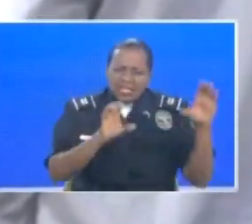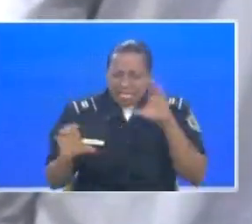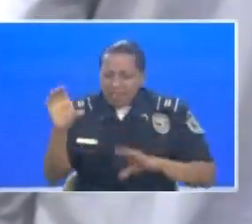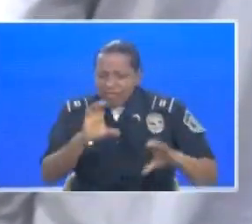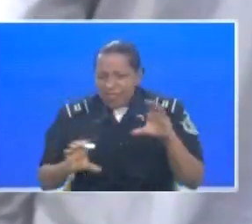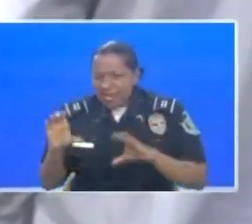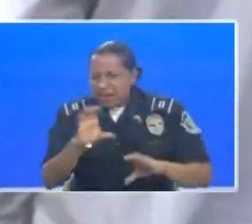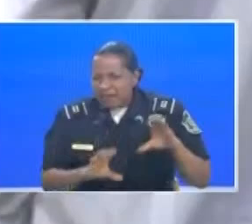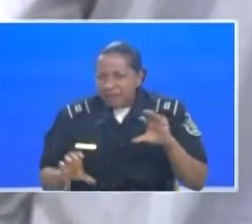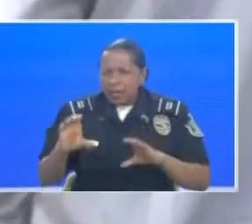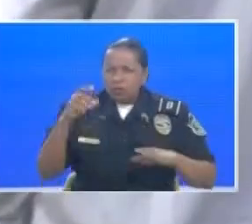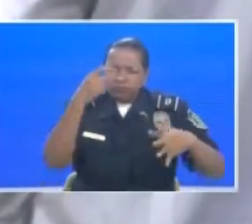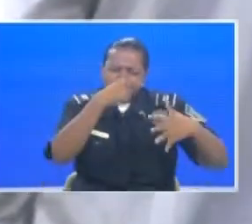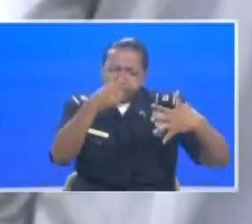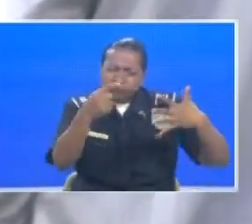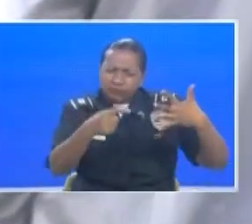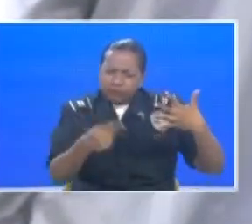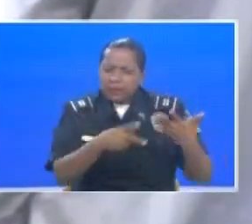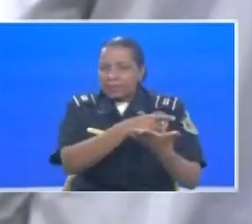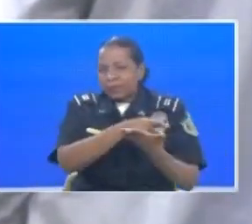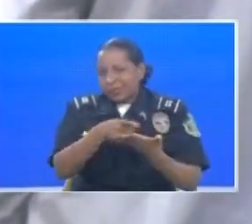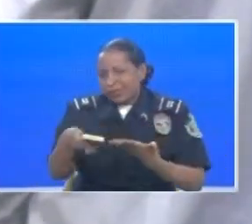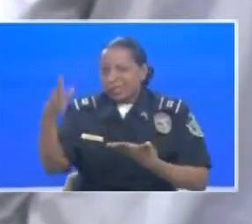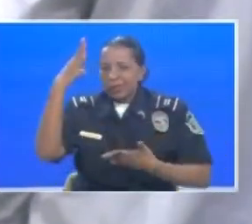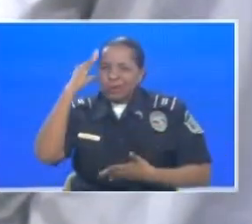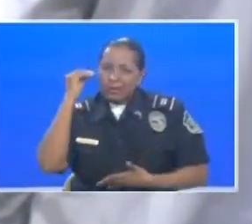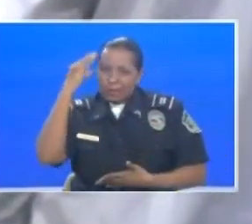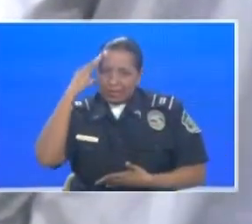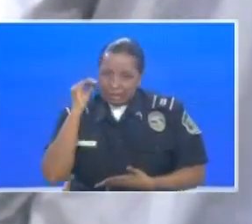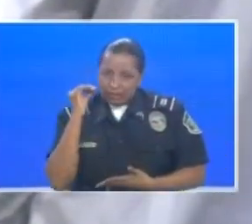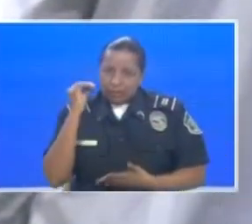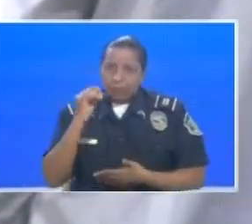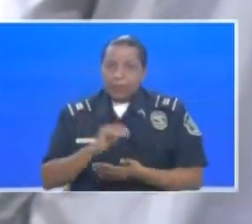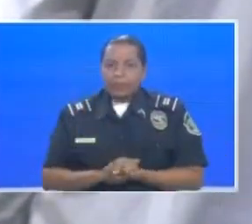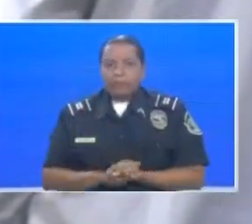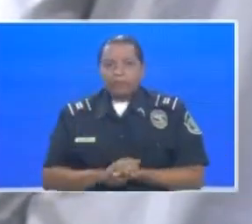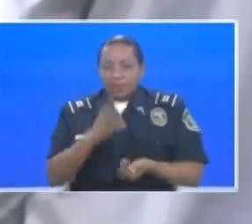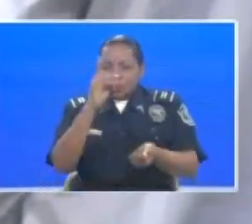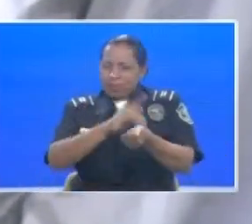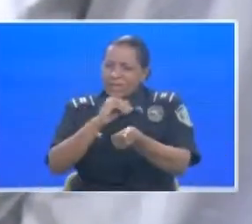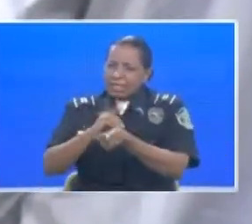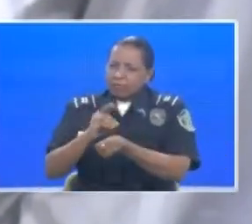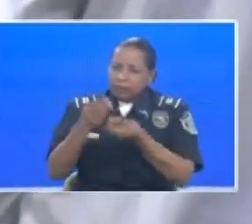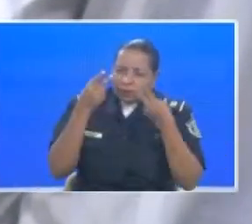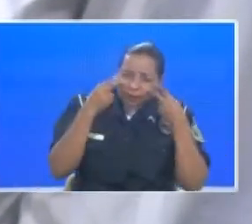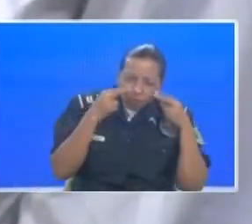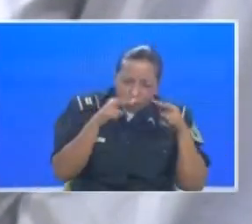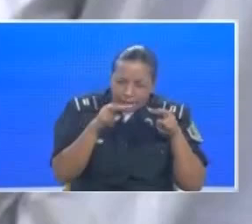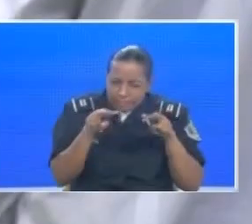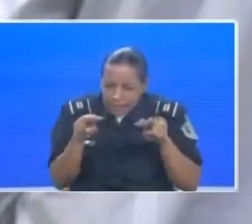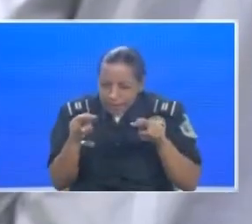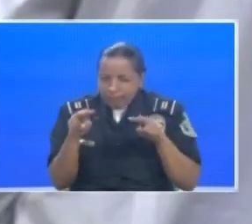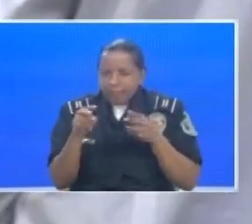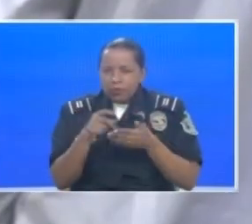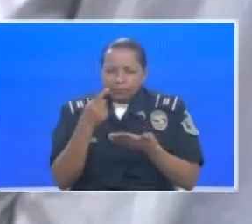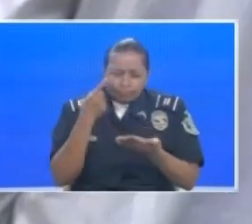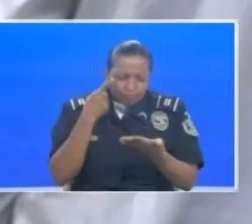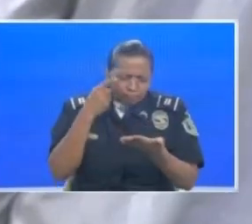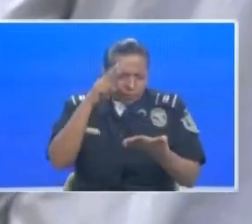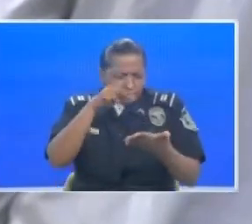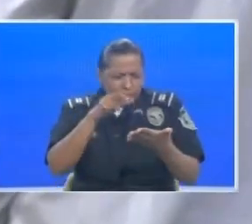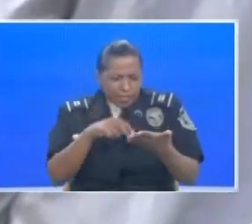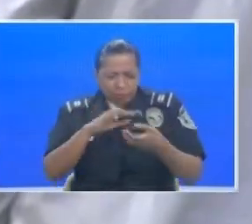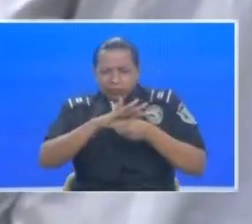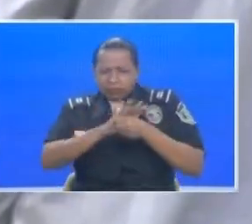doctor Sainz Llorens, o sea, un grupo de médicos que toman entonces, observando el